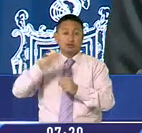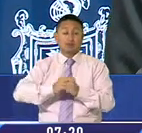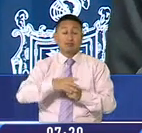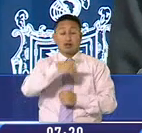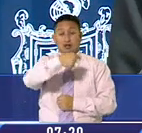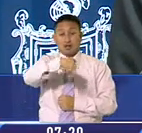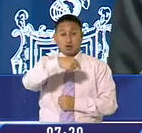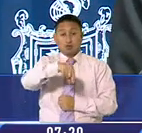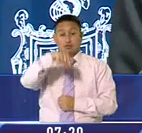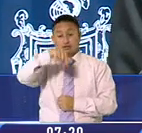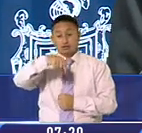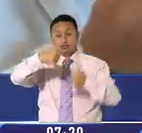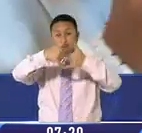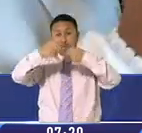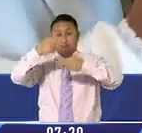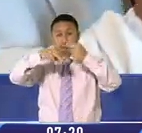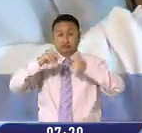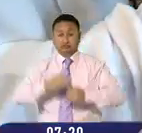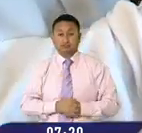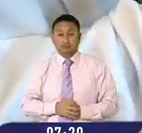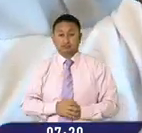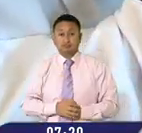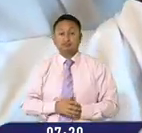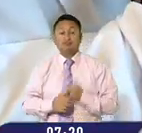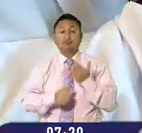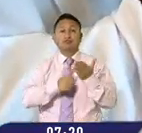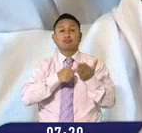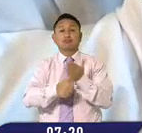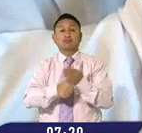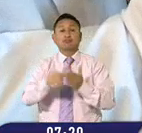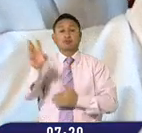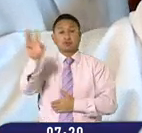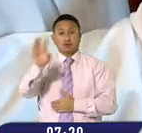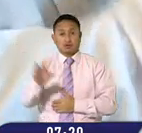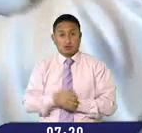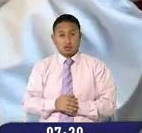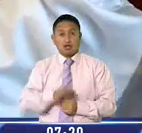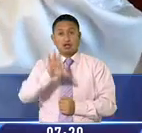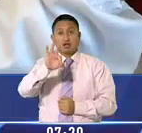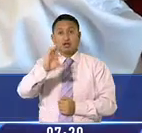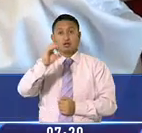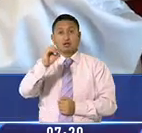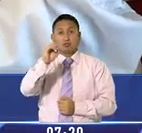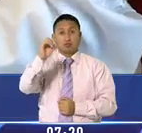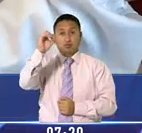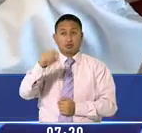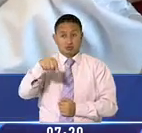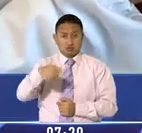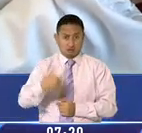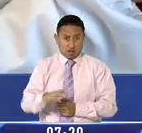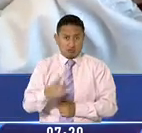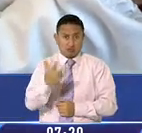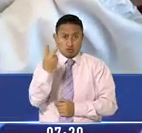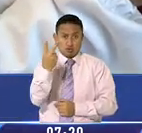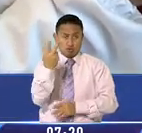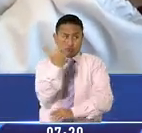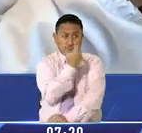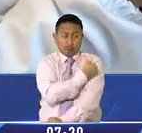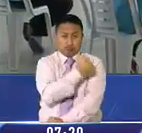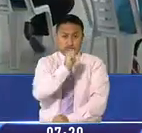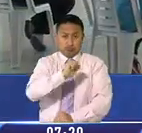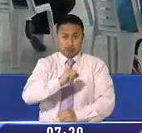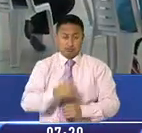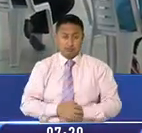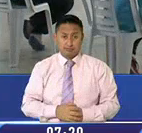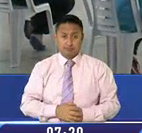comerciales. Según el Ministerio de Salud, el 90% de la población en Quito cuenta con las dos dosis contra el COVID-19 y la aplicación de la tercera